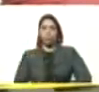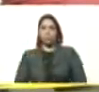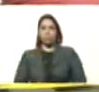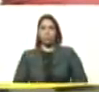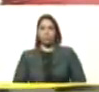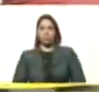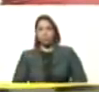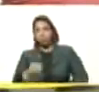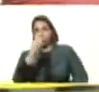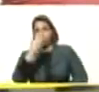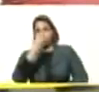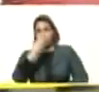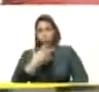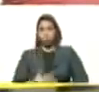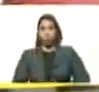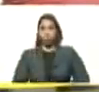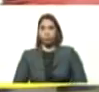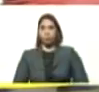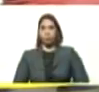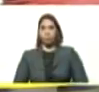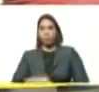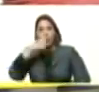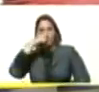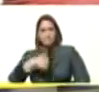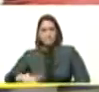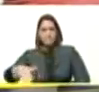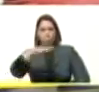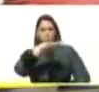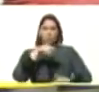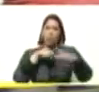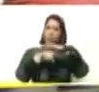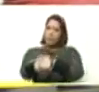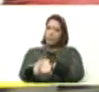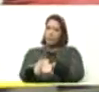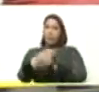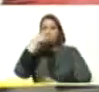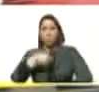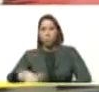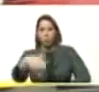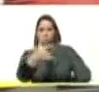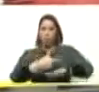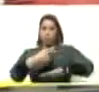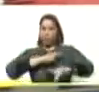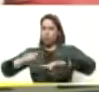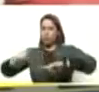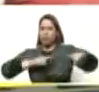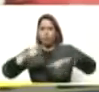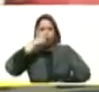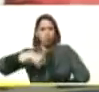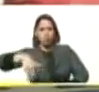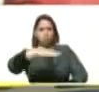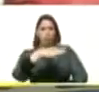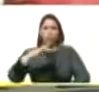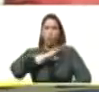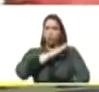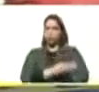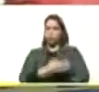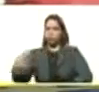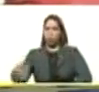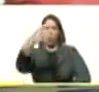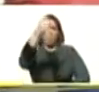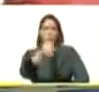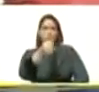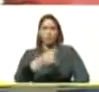Palacio de Miraflores, el pueblo entra, el pueblo gobierna, el pueblo en el poder. Henos